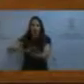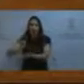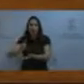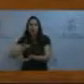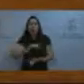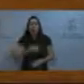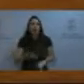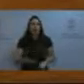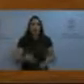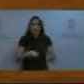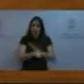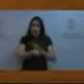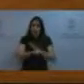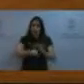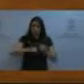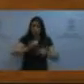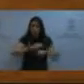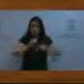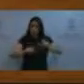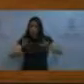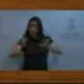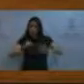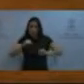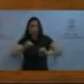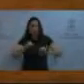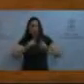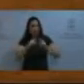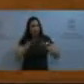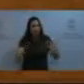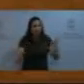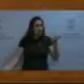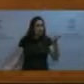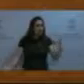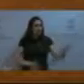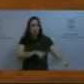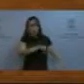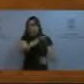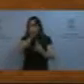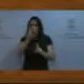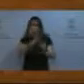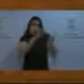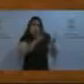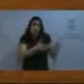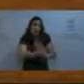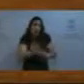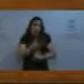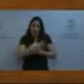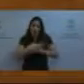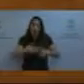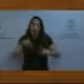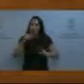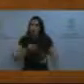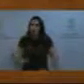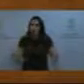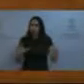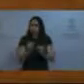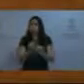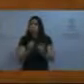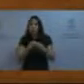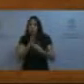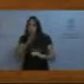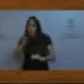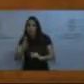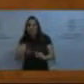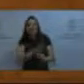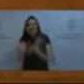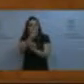gestión de las residencias para mayores en Asturias siembra dudas. Siembra dudas, diga usted lo que diga. Por eso, desde el Partido Popular, seguiremos defendiendo la necesidad